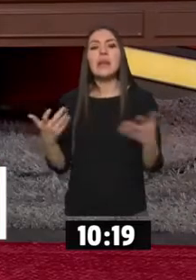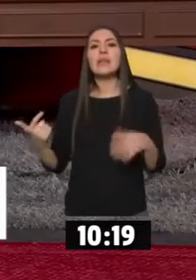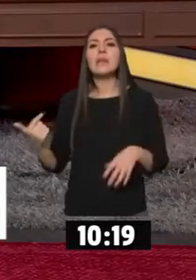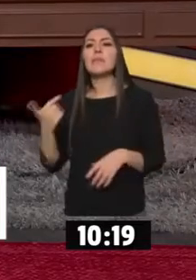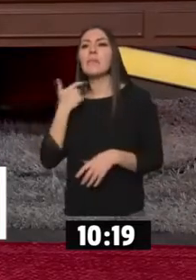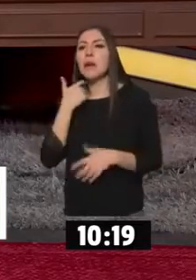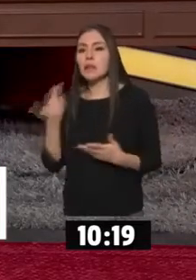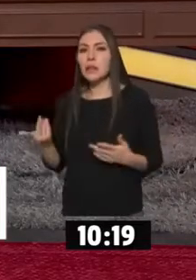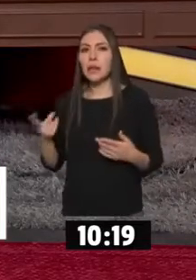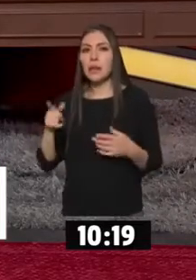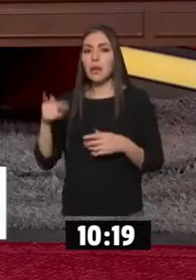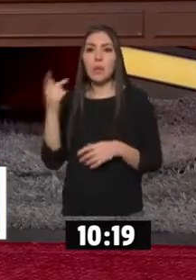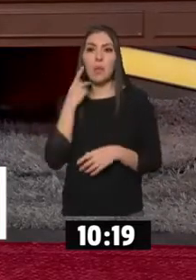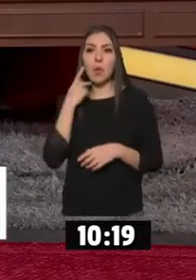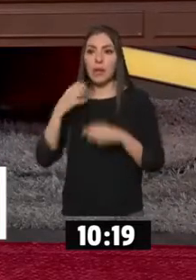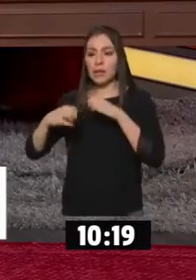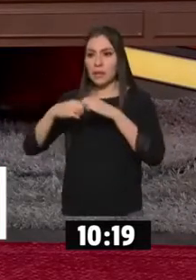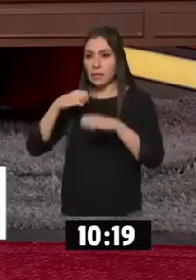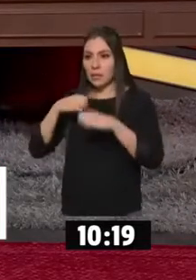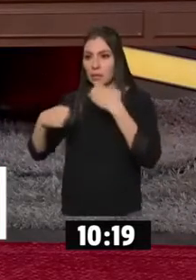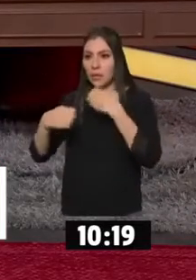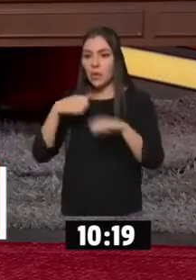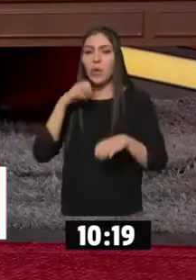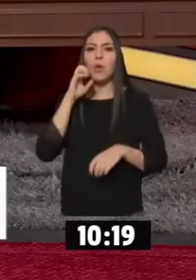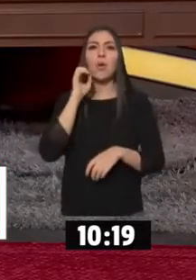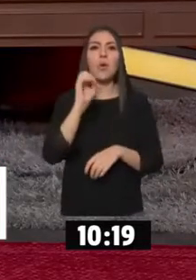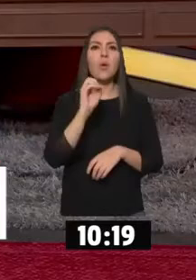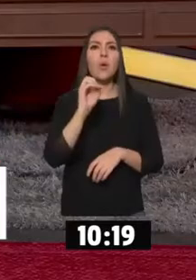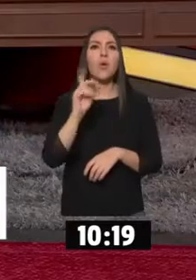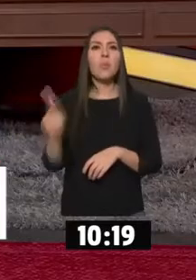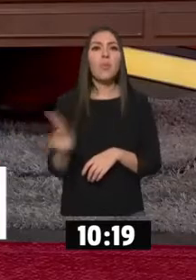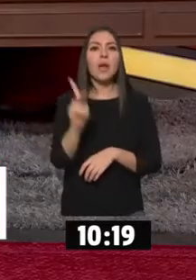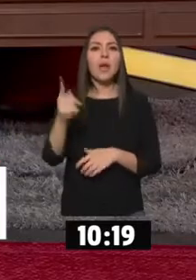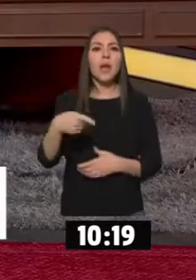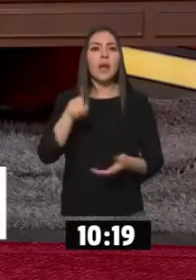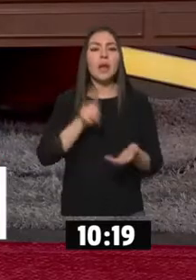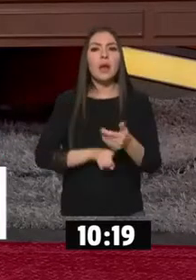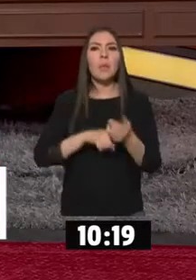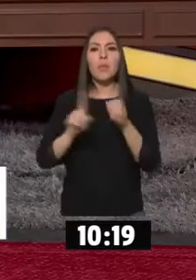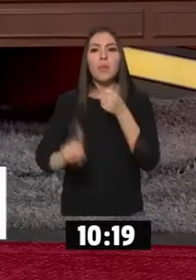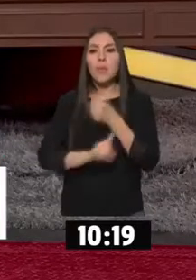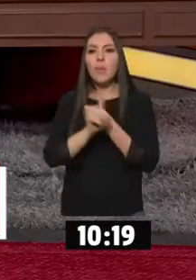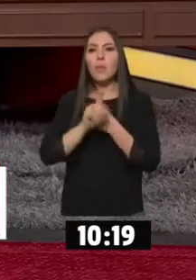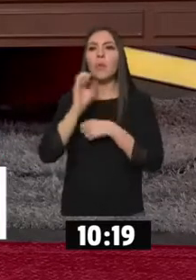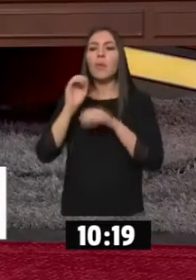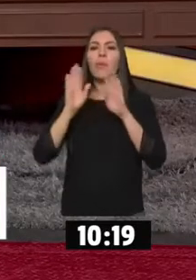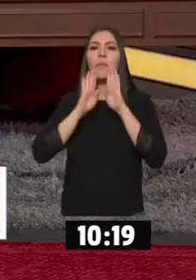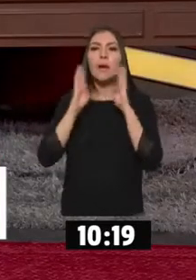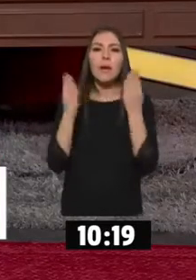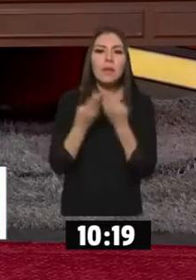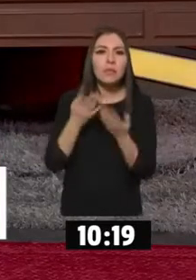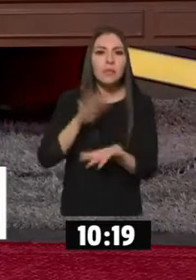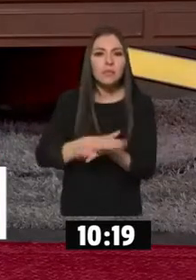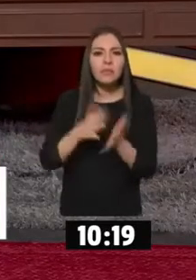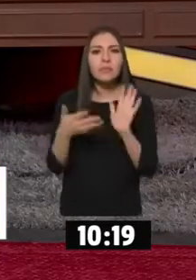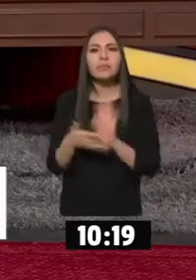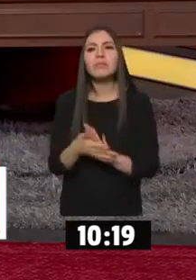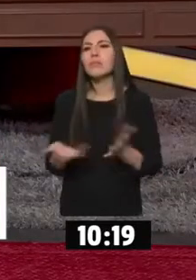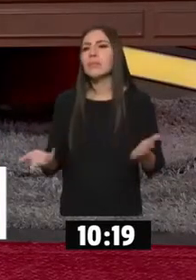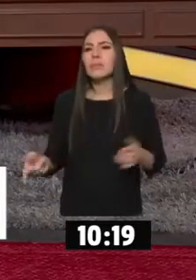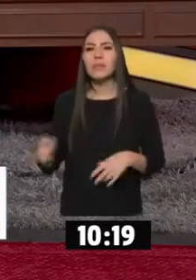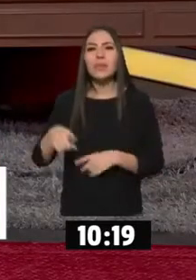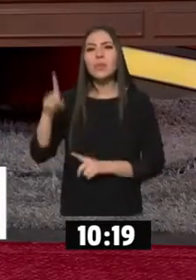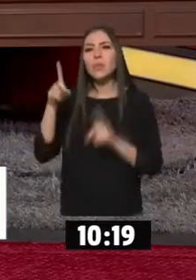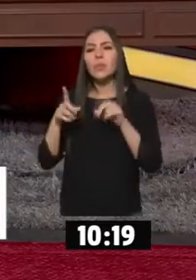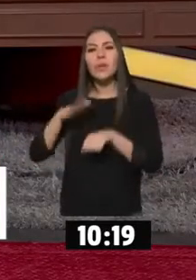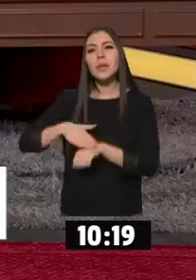Adversarios políticos, son pleitos de cacicazgos en pueblos, es el crimen organizado. ¿De quién se sospecha más,